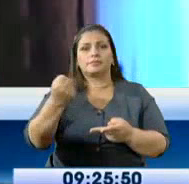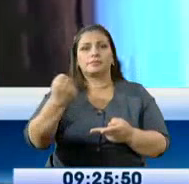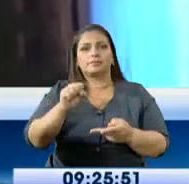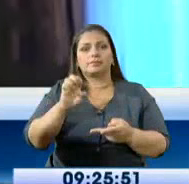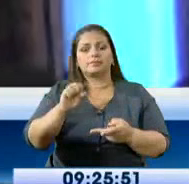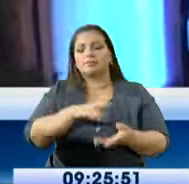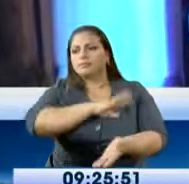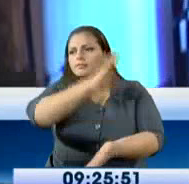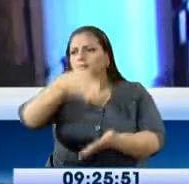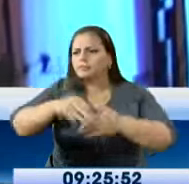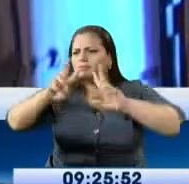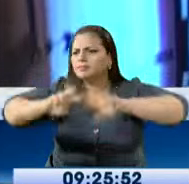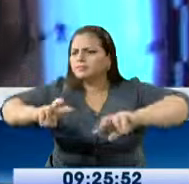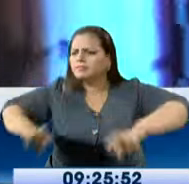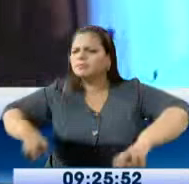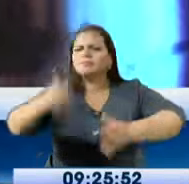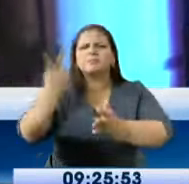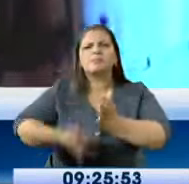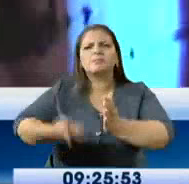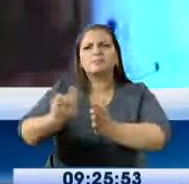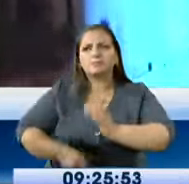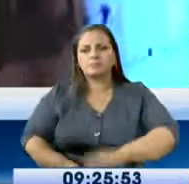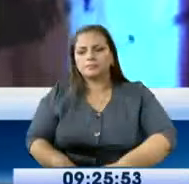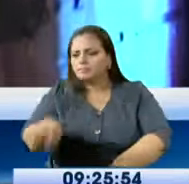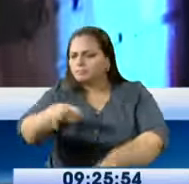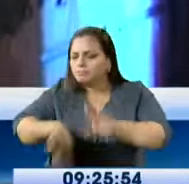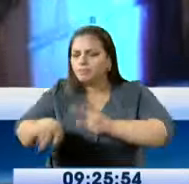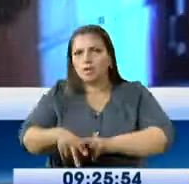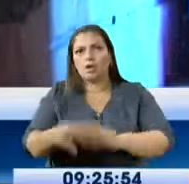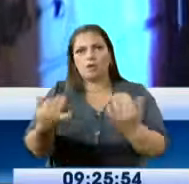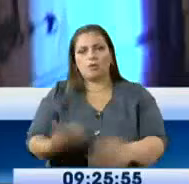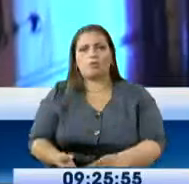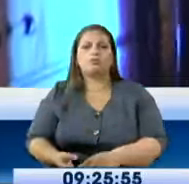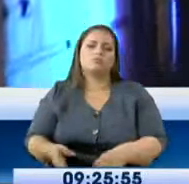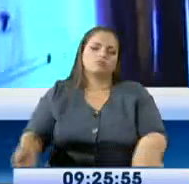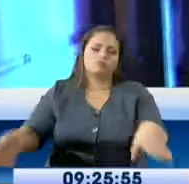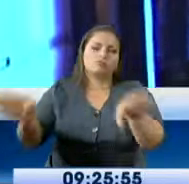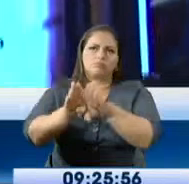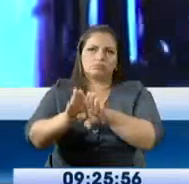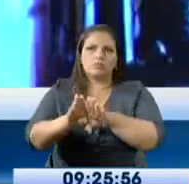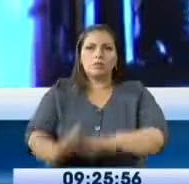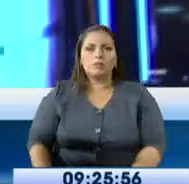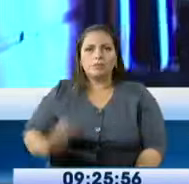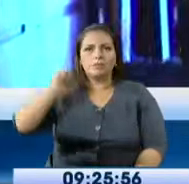No existen indicios al interior, ¿no? La criminalística en este momento va a dejarse cerrada